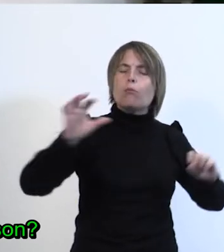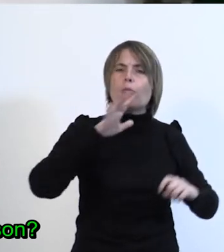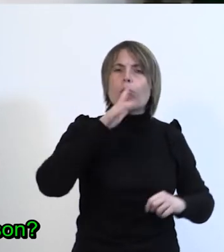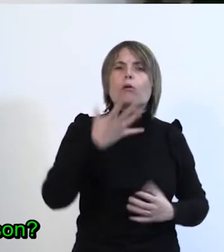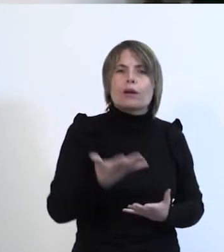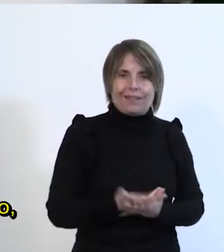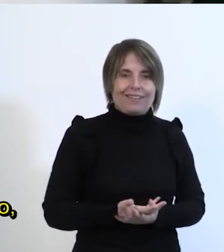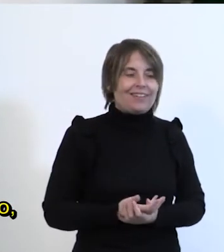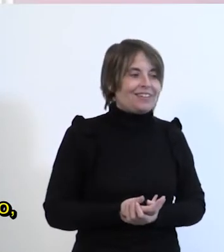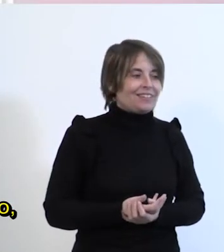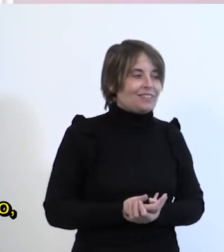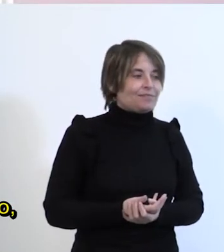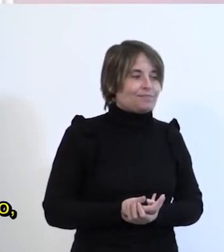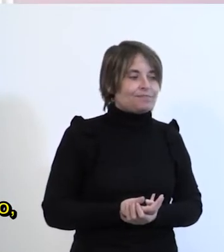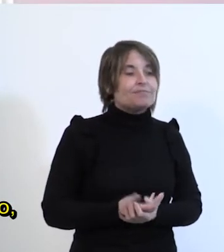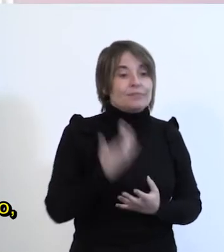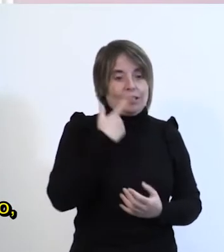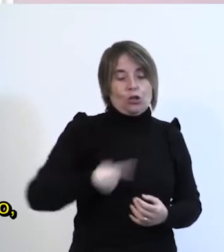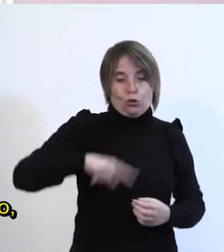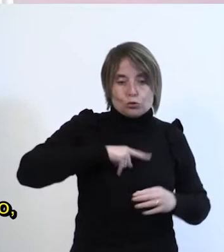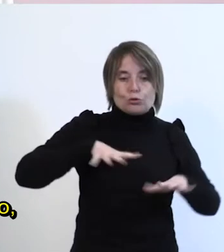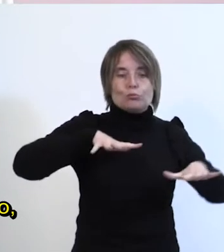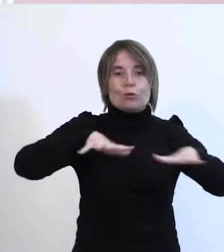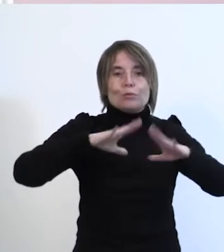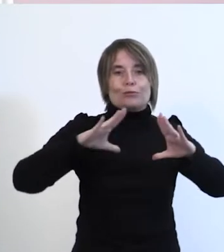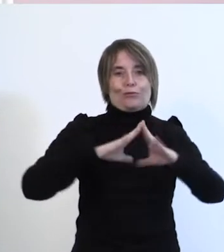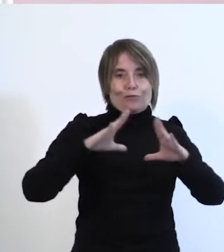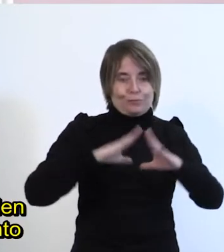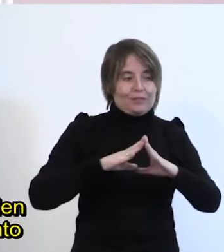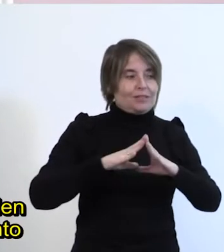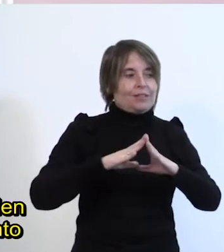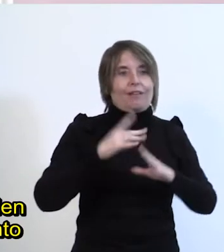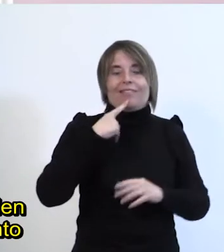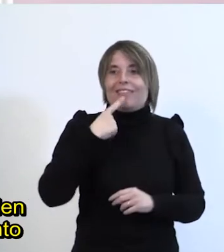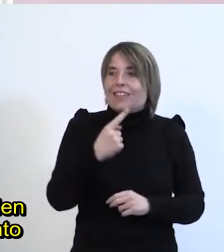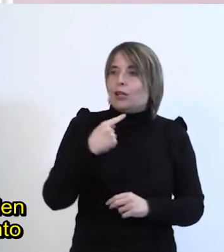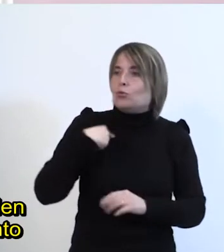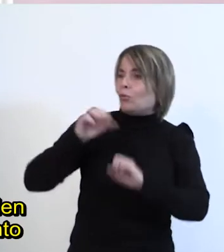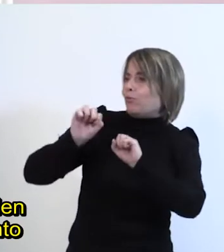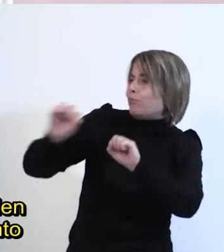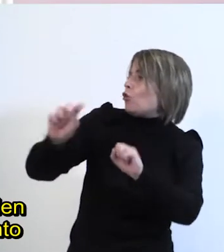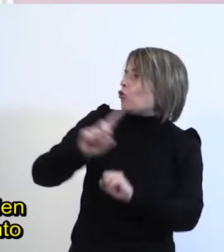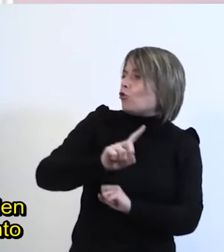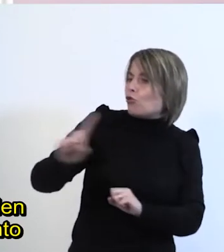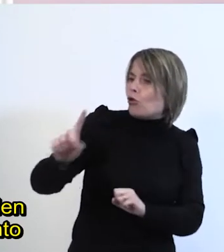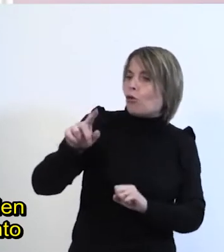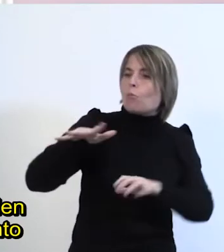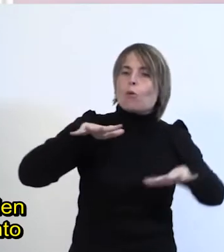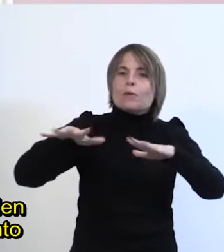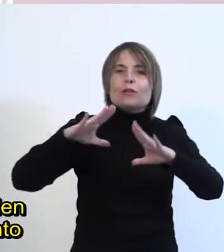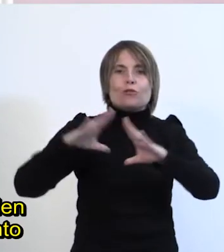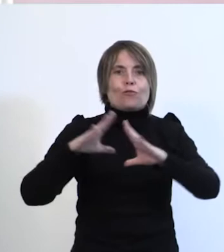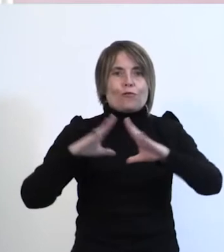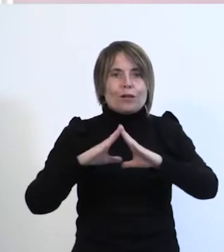que no son? Y menos en nombre del feminismo, diciendo, quiero decir, menos decirle a alguien que no la consideras